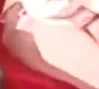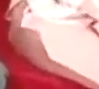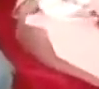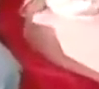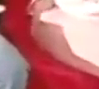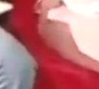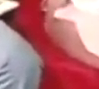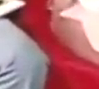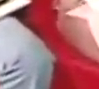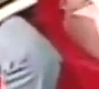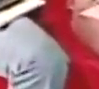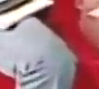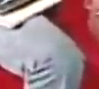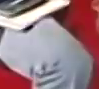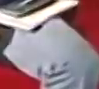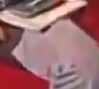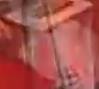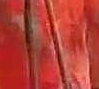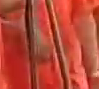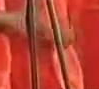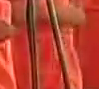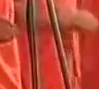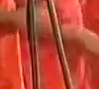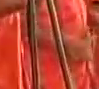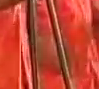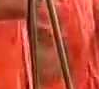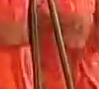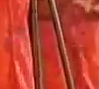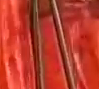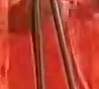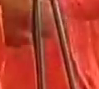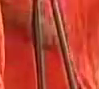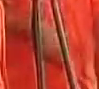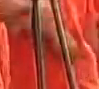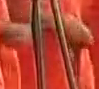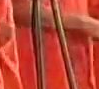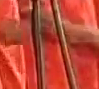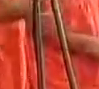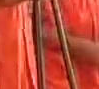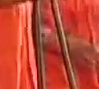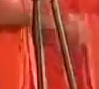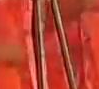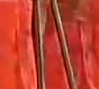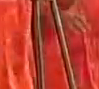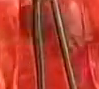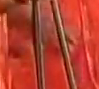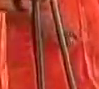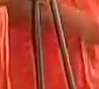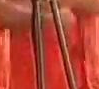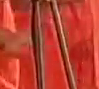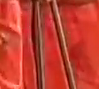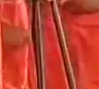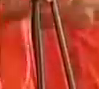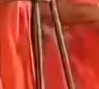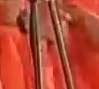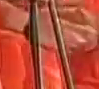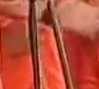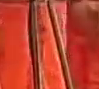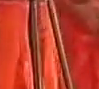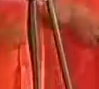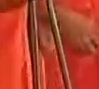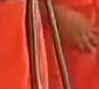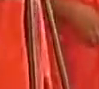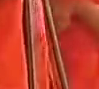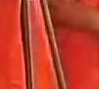transporte añorado un marco petrolero se estrelló contra El coloso dándole paso porzo al